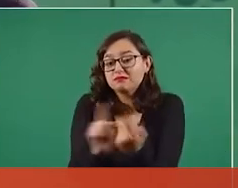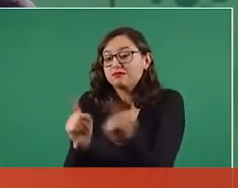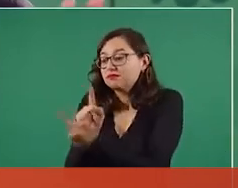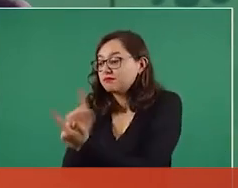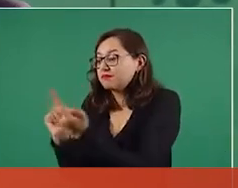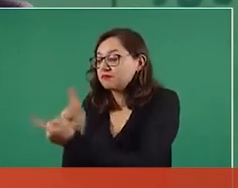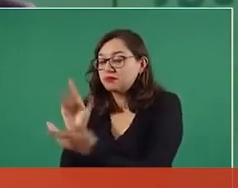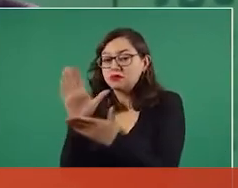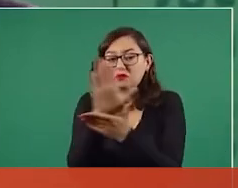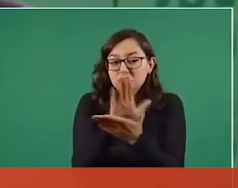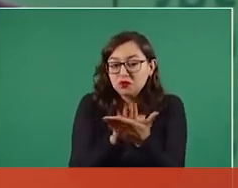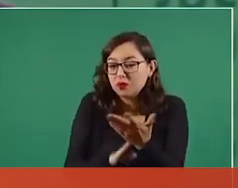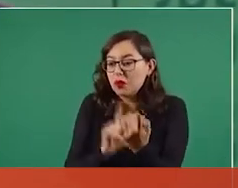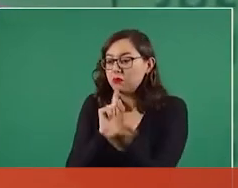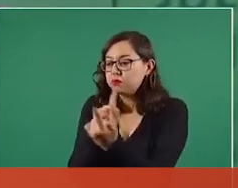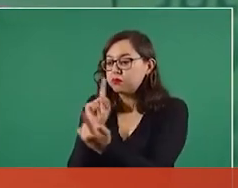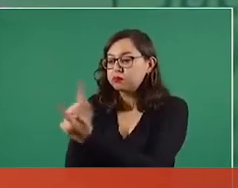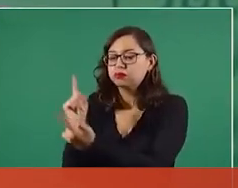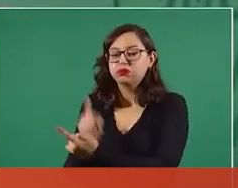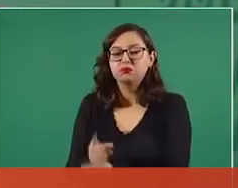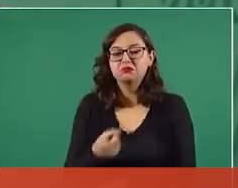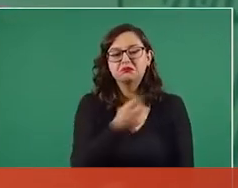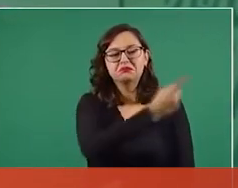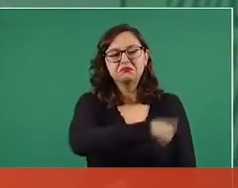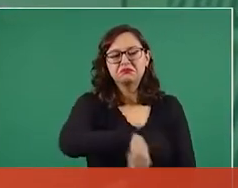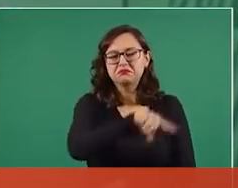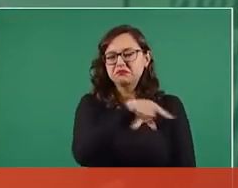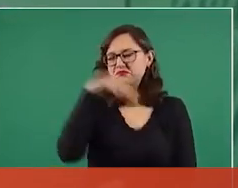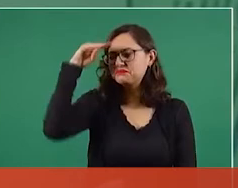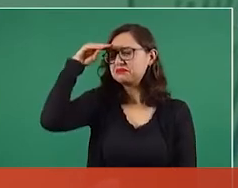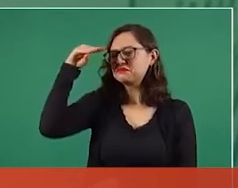pues me dieron por muerto, políticamente hablando.